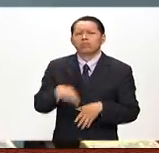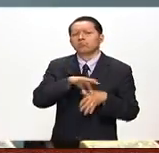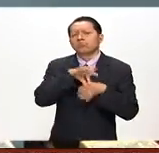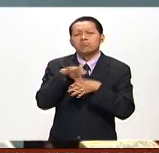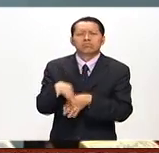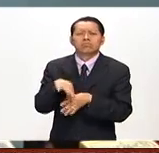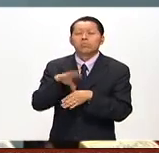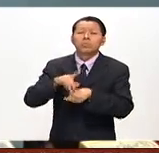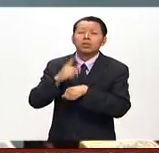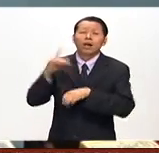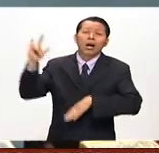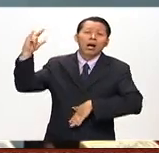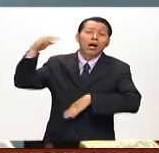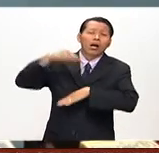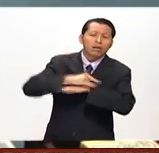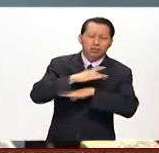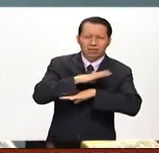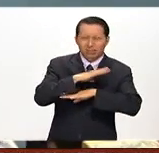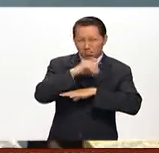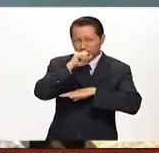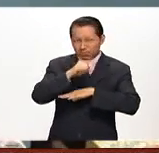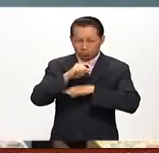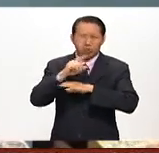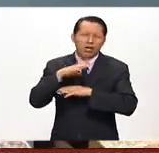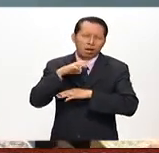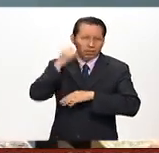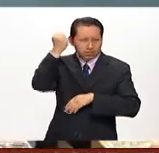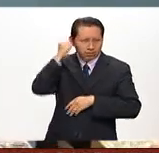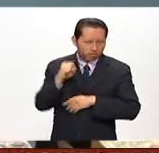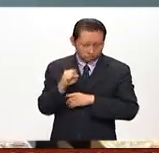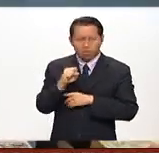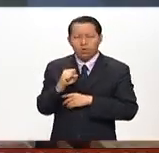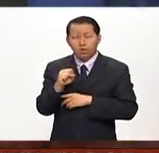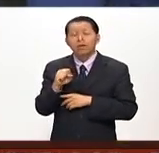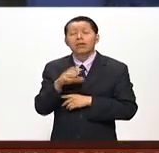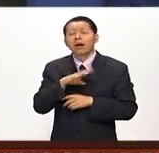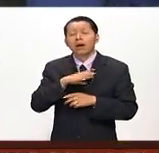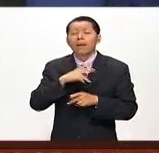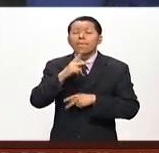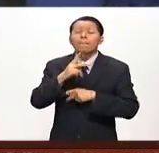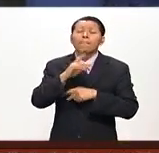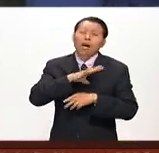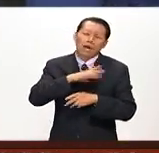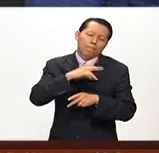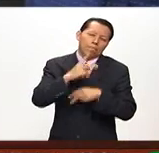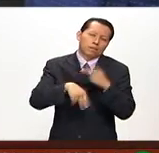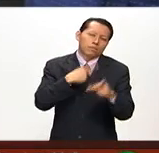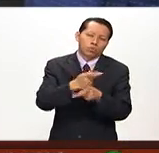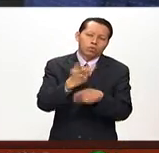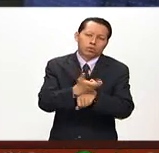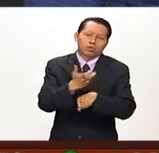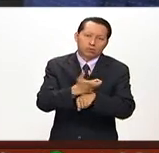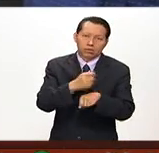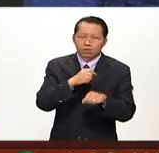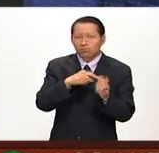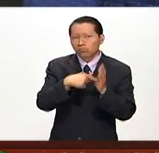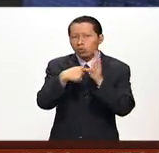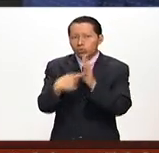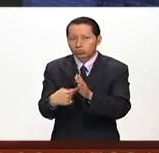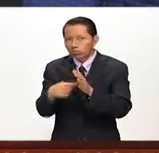avión proveniente de Culiacán, Sinaloa, e identificarse con un pasaporte de los Estados Unidos en la zona donde se pide el